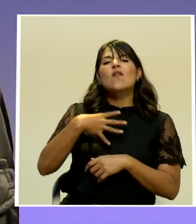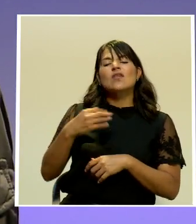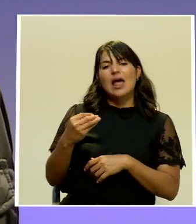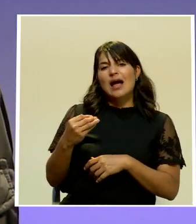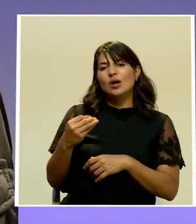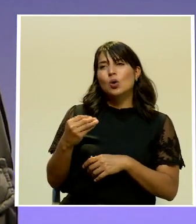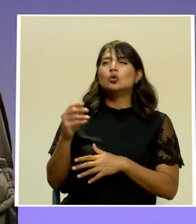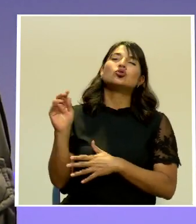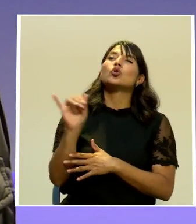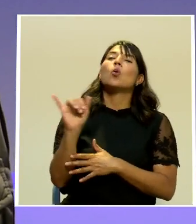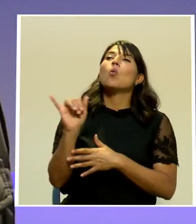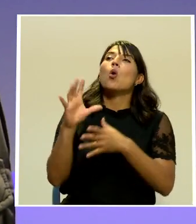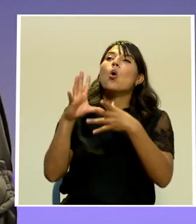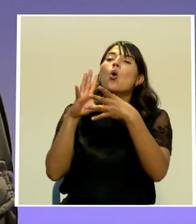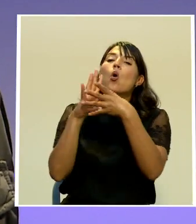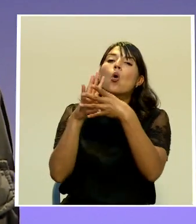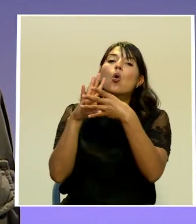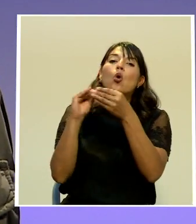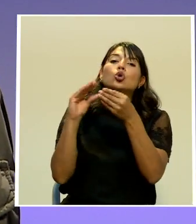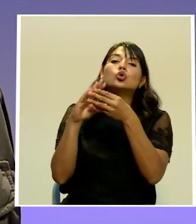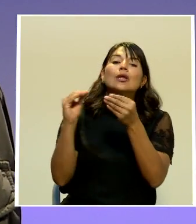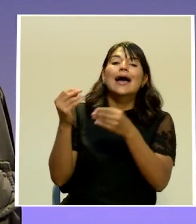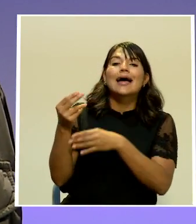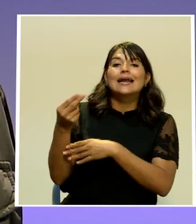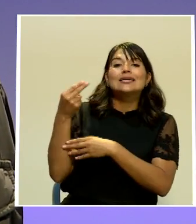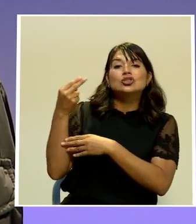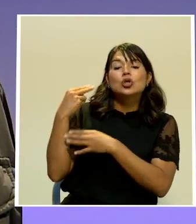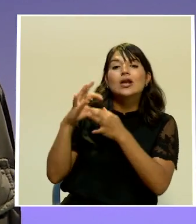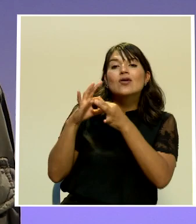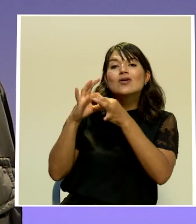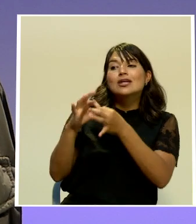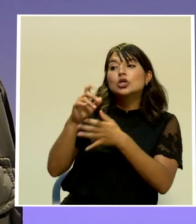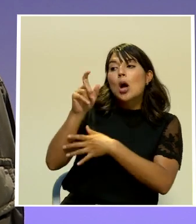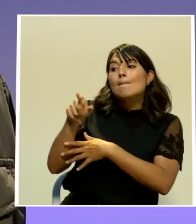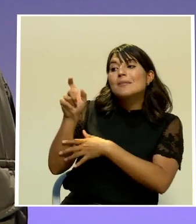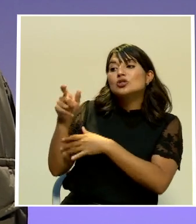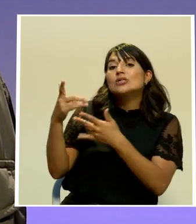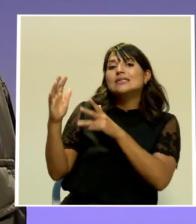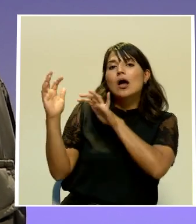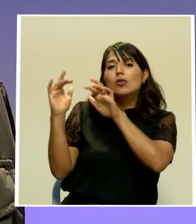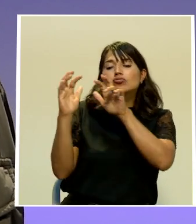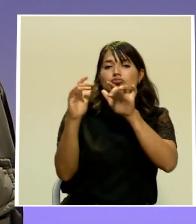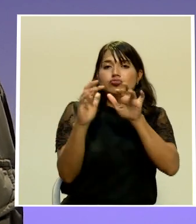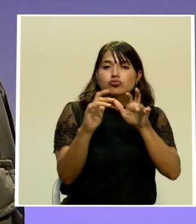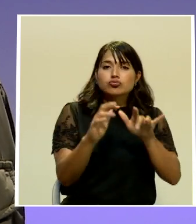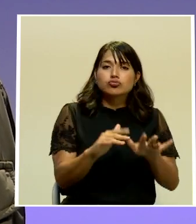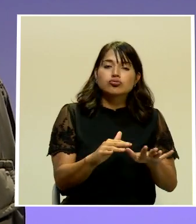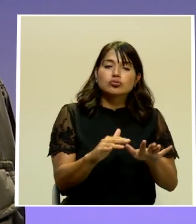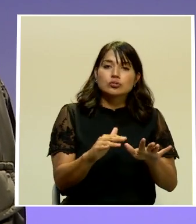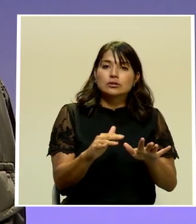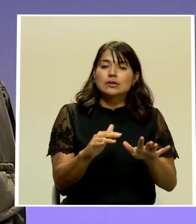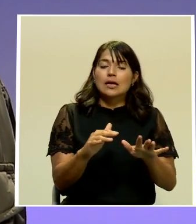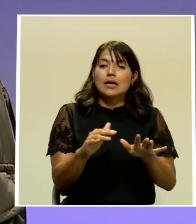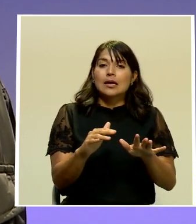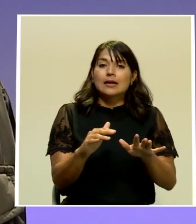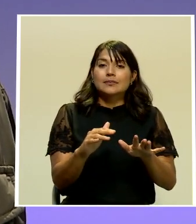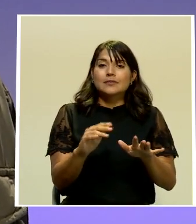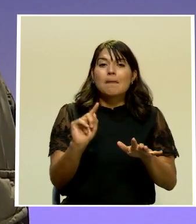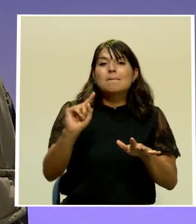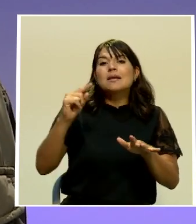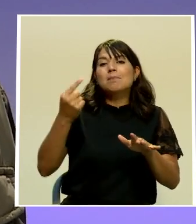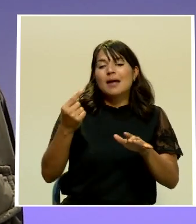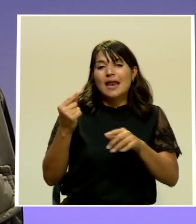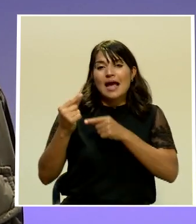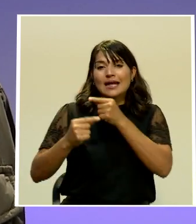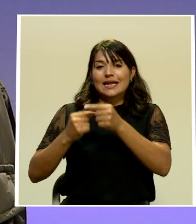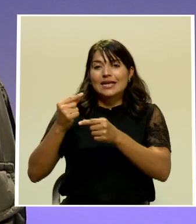un retrato contemporáneo sobre las migraciones ya existentes, primeras y segundas generaciones, y